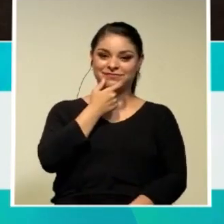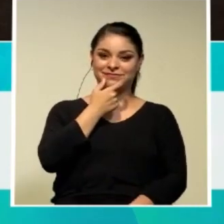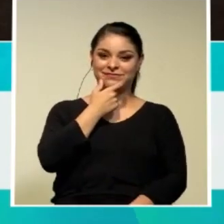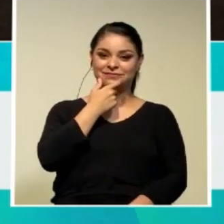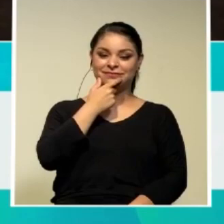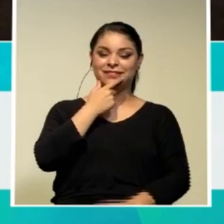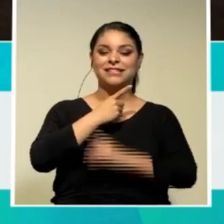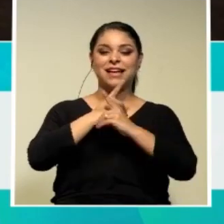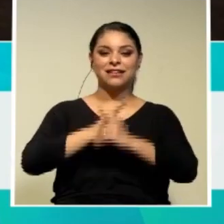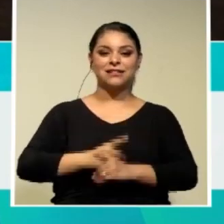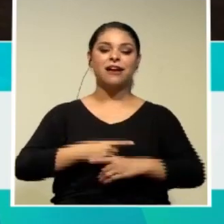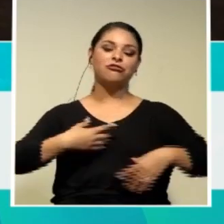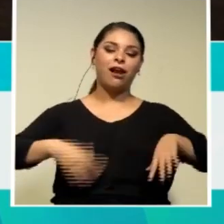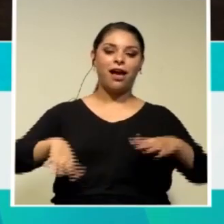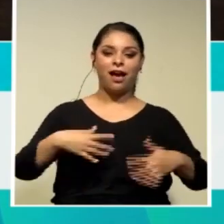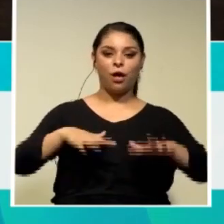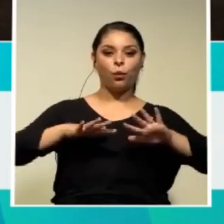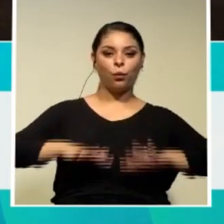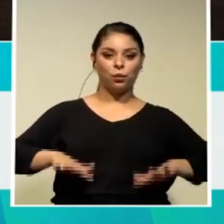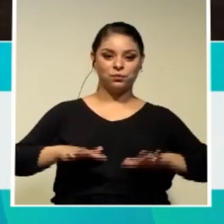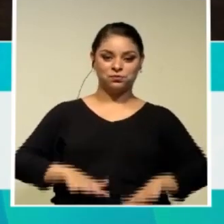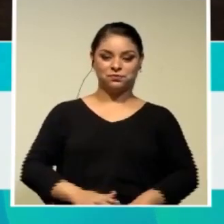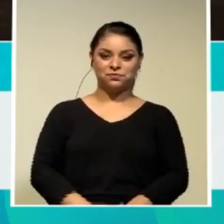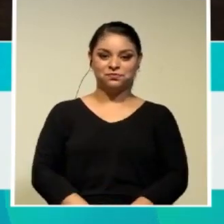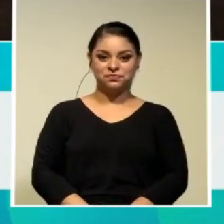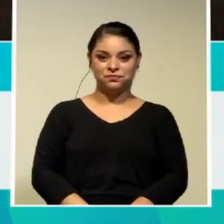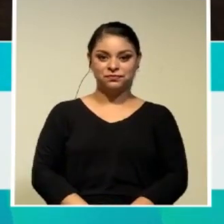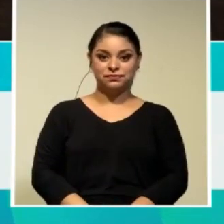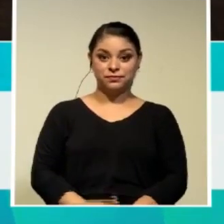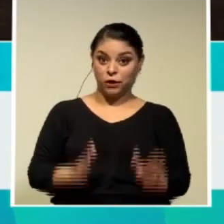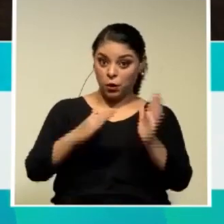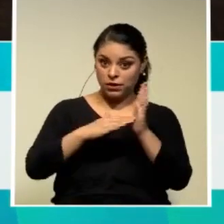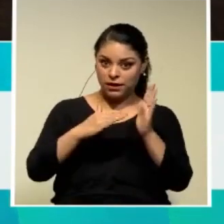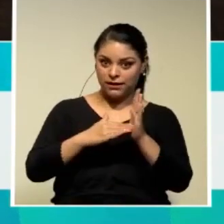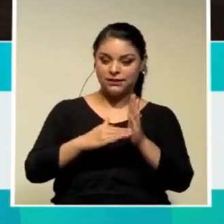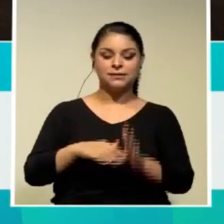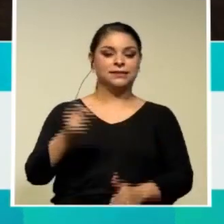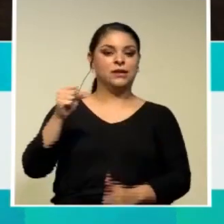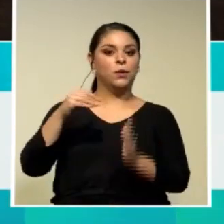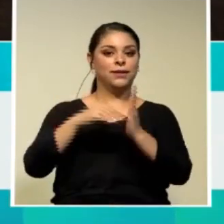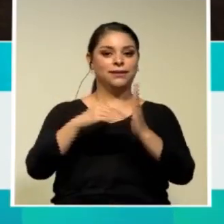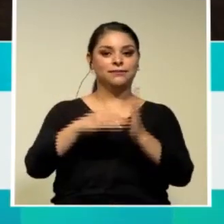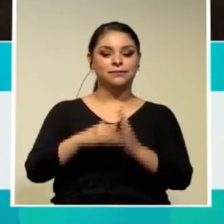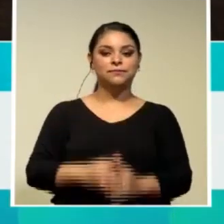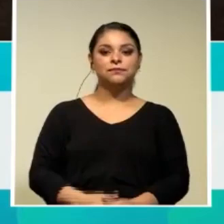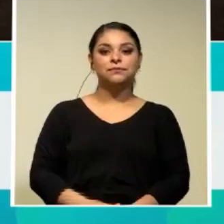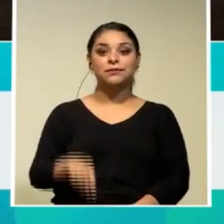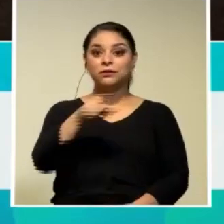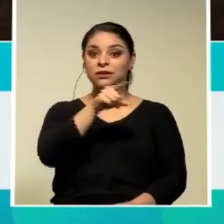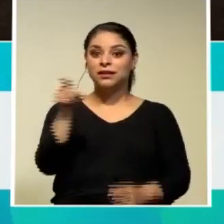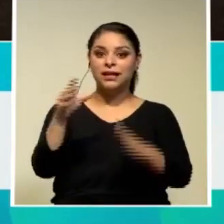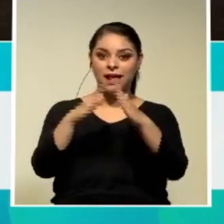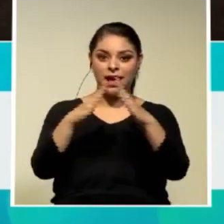¡Excelente, niños y niñas! ¡Excelente! ¡Va de nuevo! ¡Ya vamos a ir de nuevo! A ver, en casa,